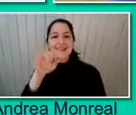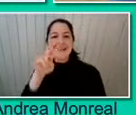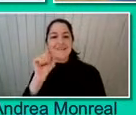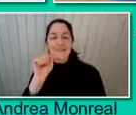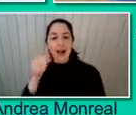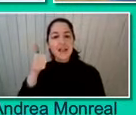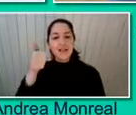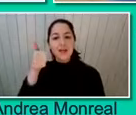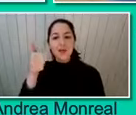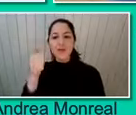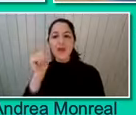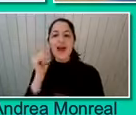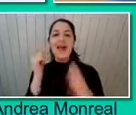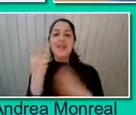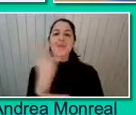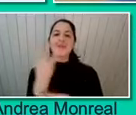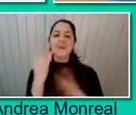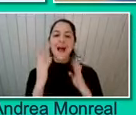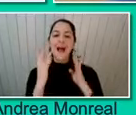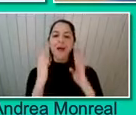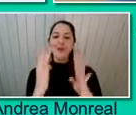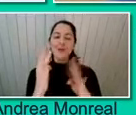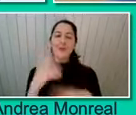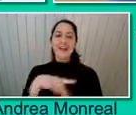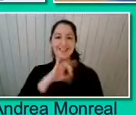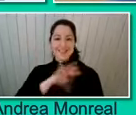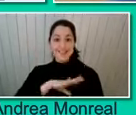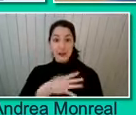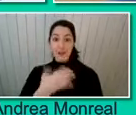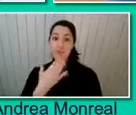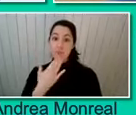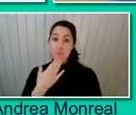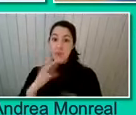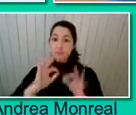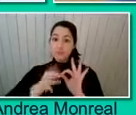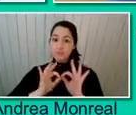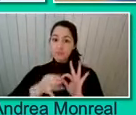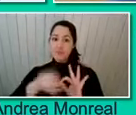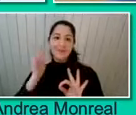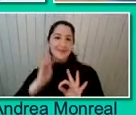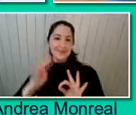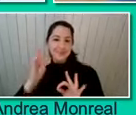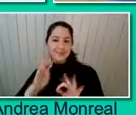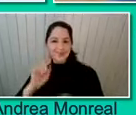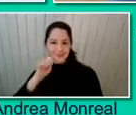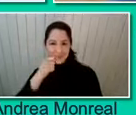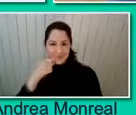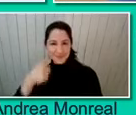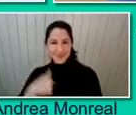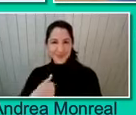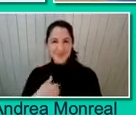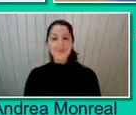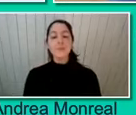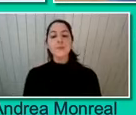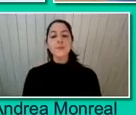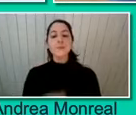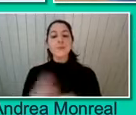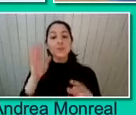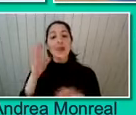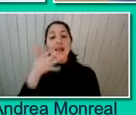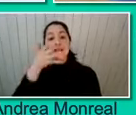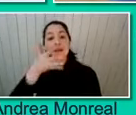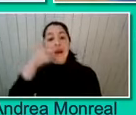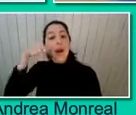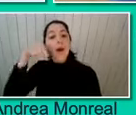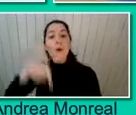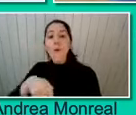Chile. En lengua de señas también nos acompaña Andrea Monreal. La charla de hoy se titula De la academia